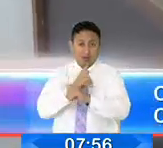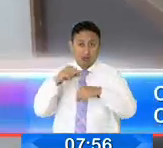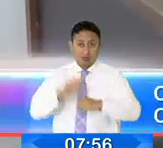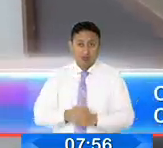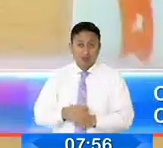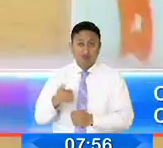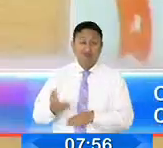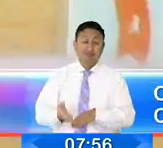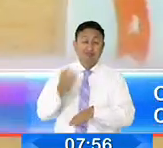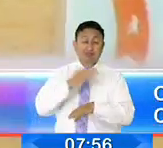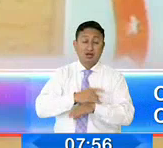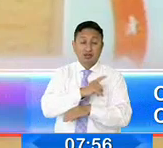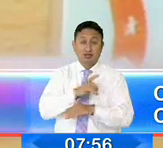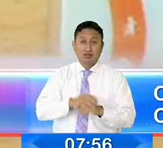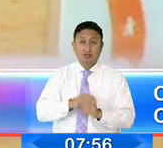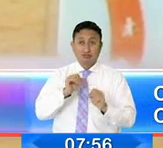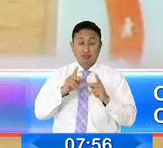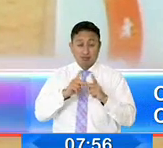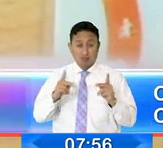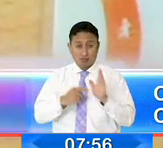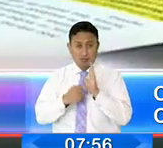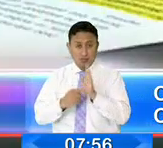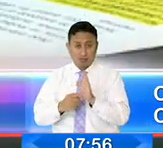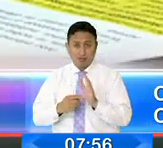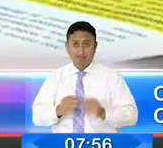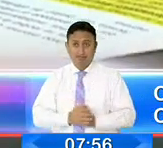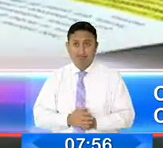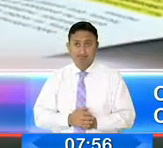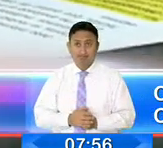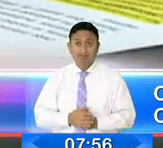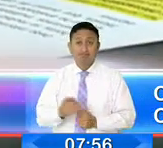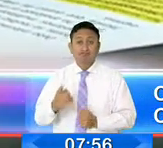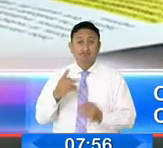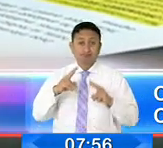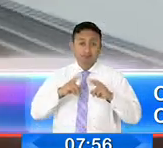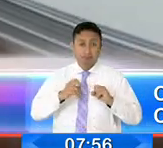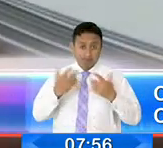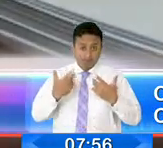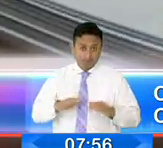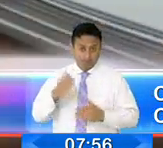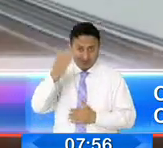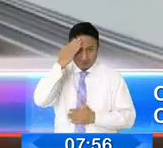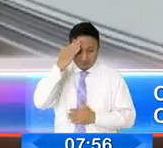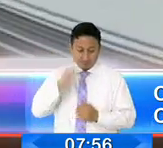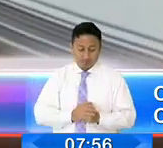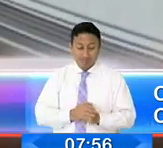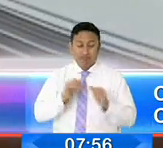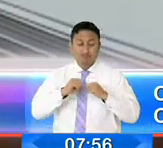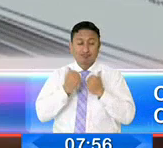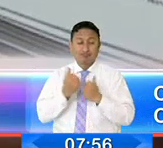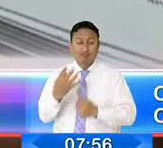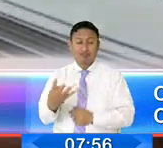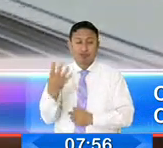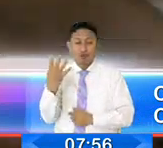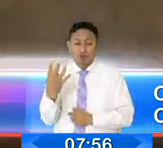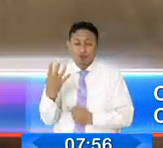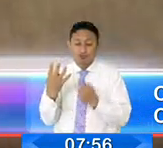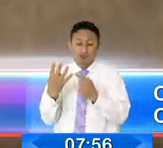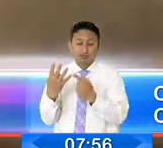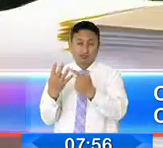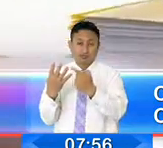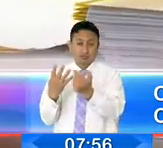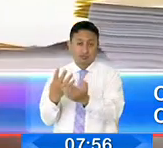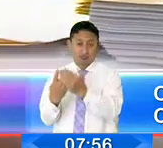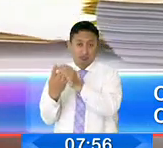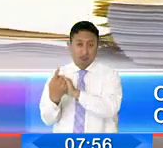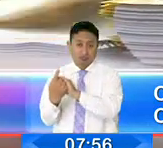fueron señalados en una publicación periodística. Al concluir la indagación, se pudo determinar que de 4 asambleístas involucrados, 3